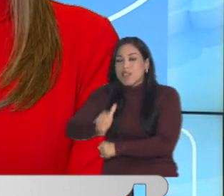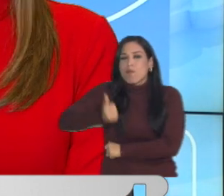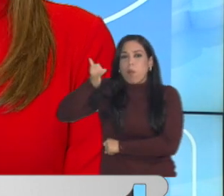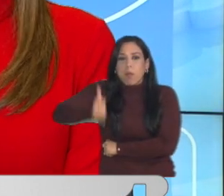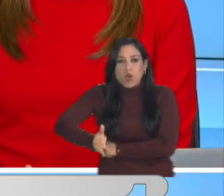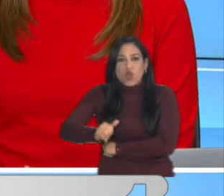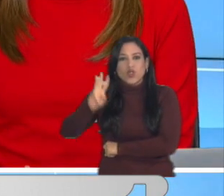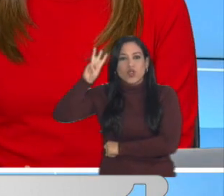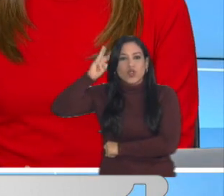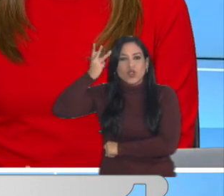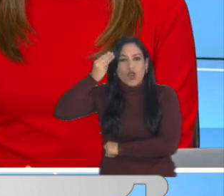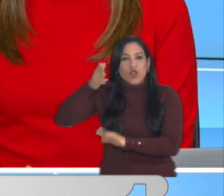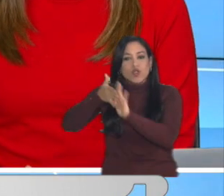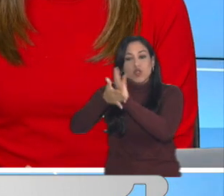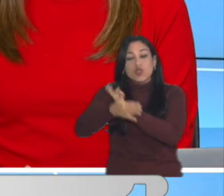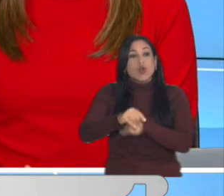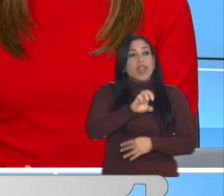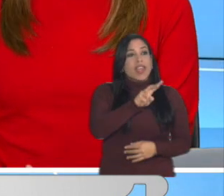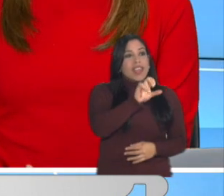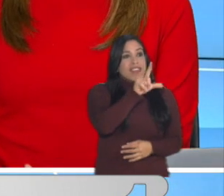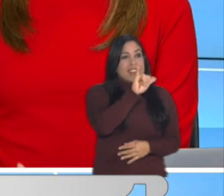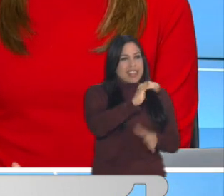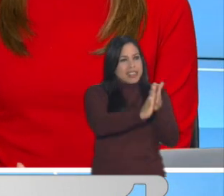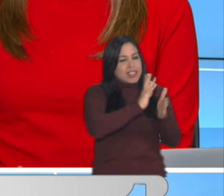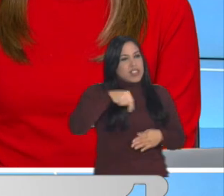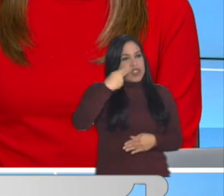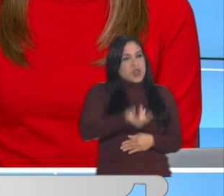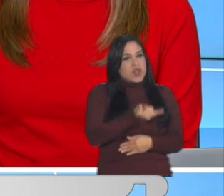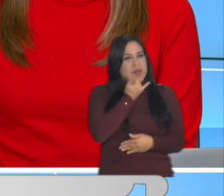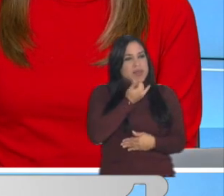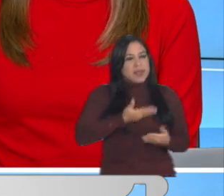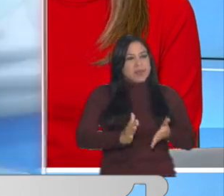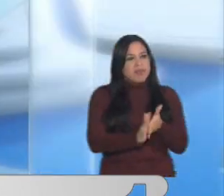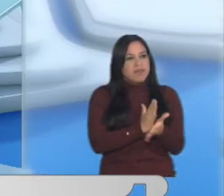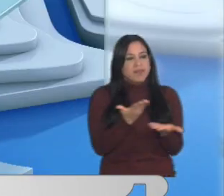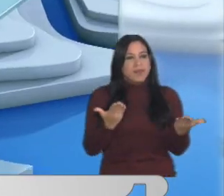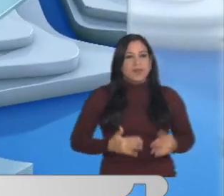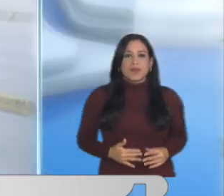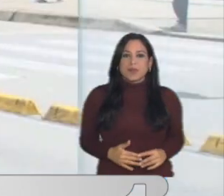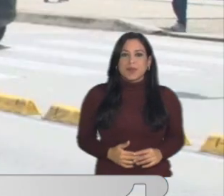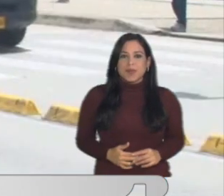con síndrome de Down. Evelyn Díaz tiene la historia. Evelyn, adelante.